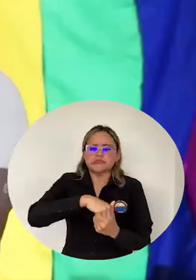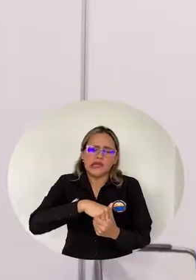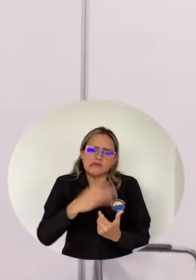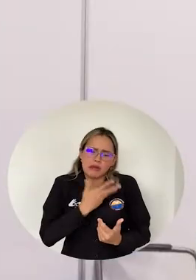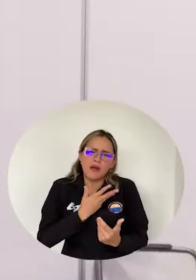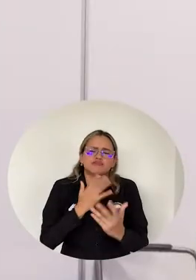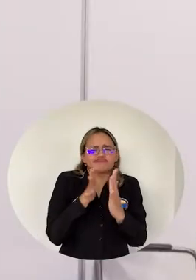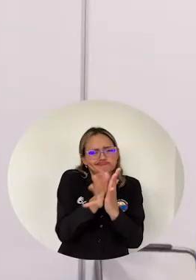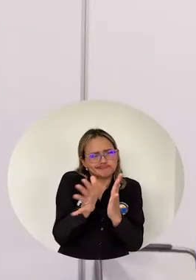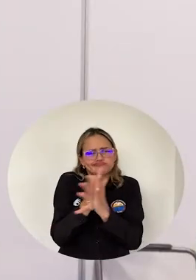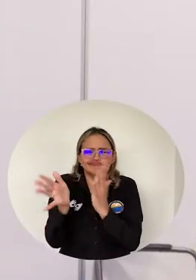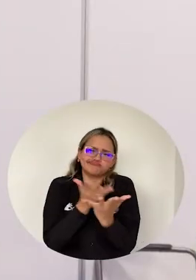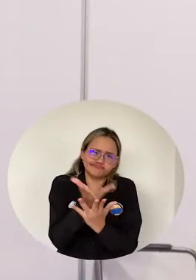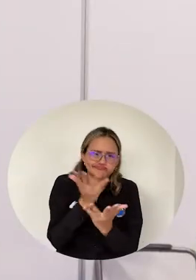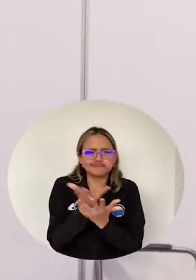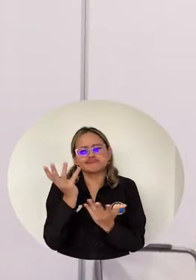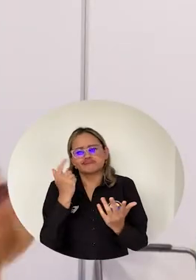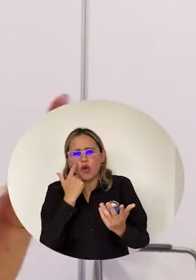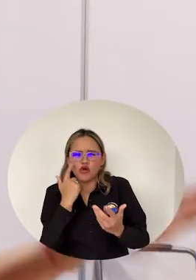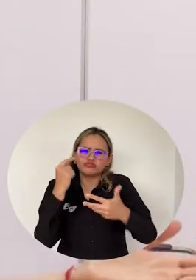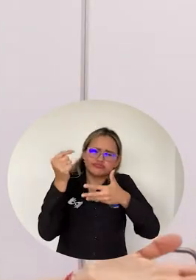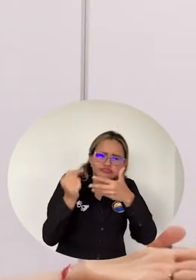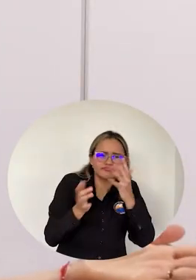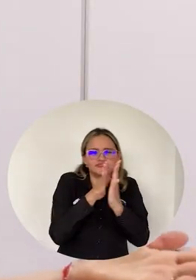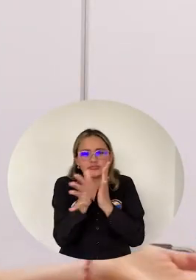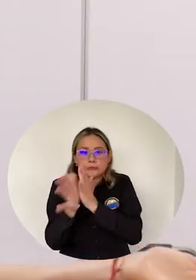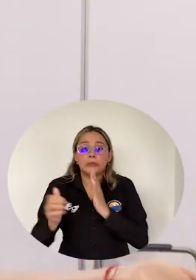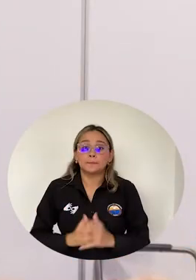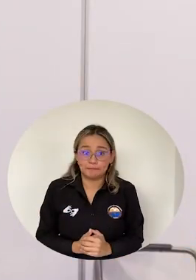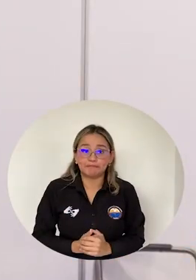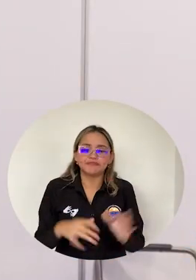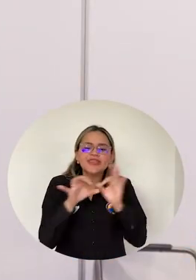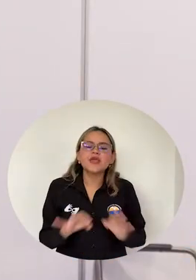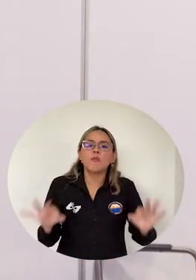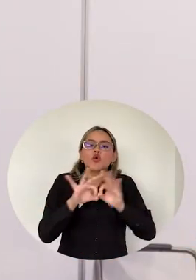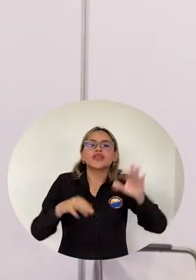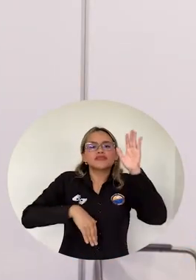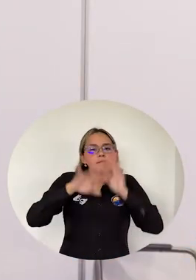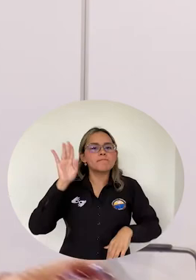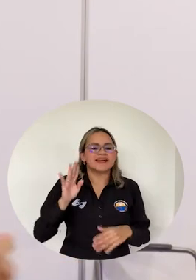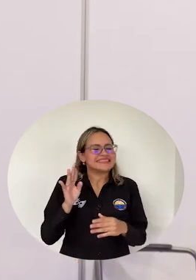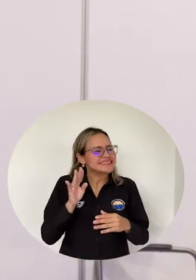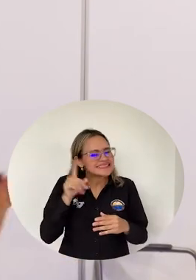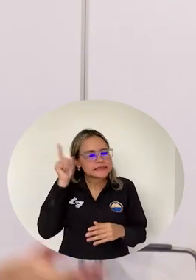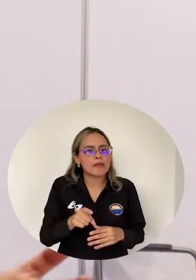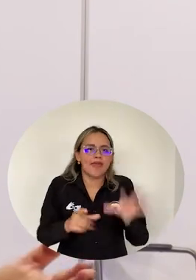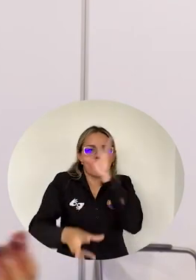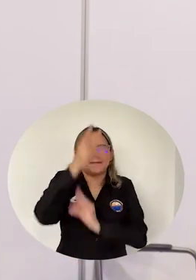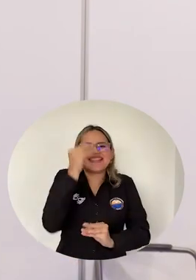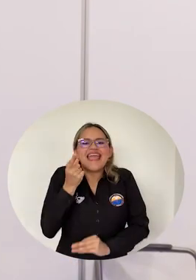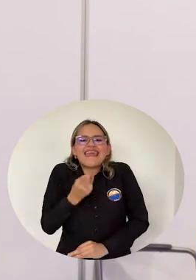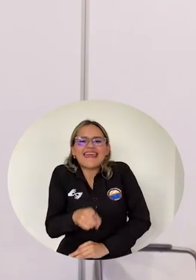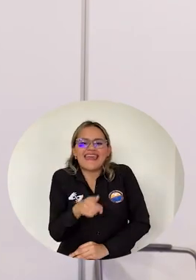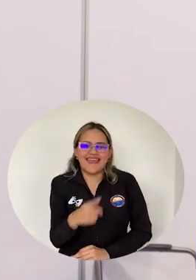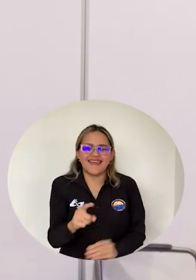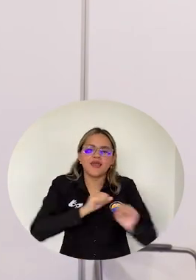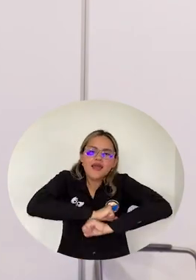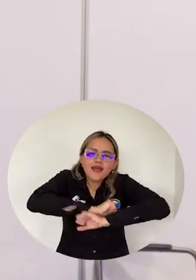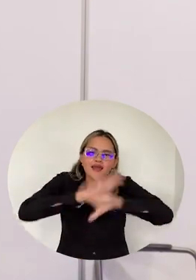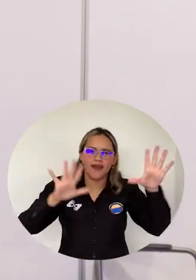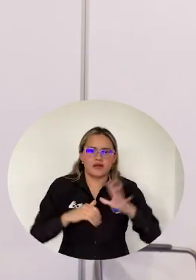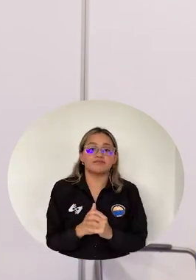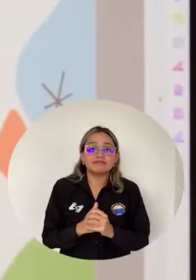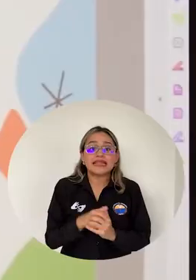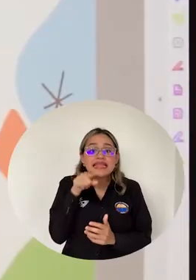diversa Hay que empezar a educarnos Y estos espacios Que son espacios de educación Son lo máximo Para poder llevar